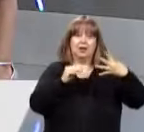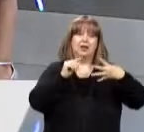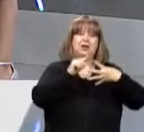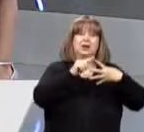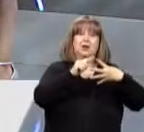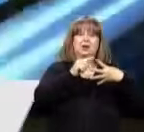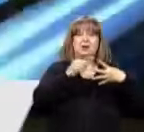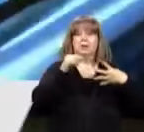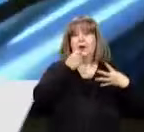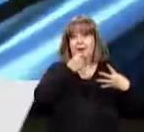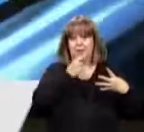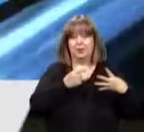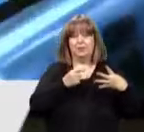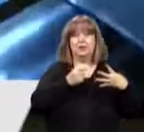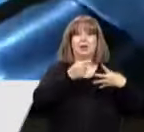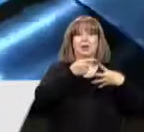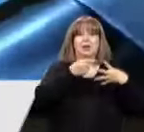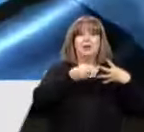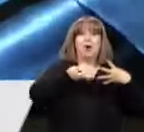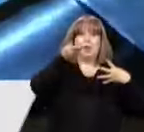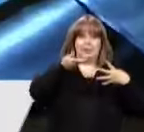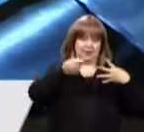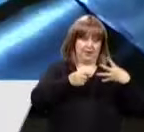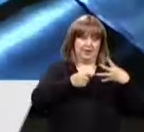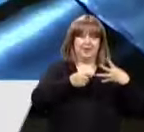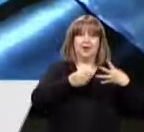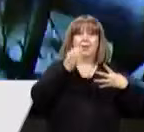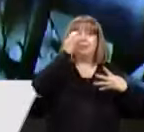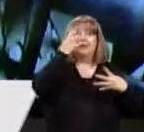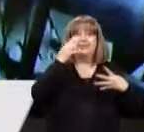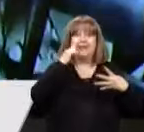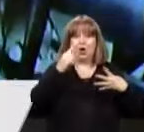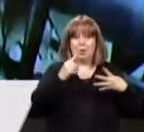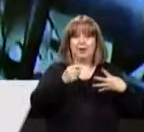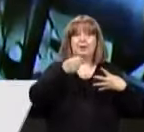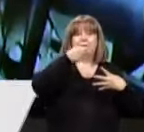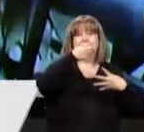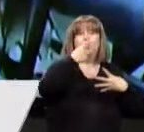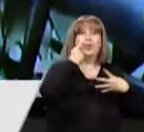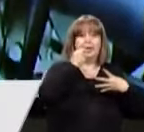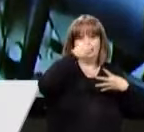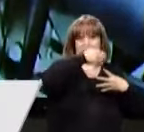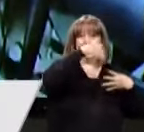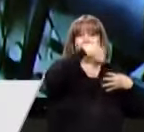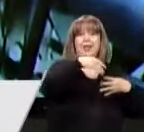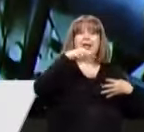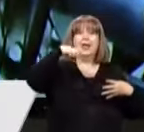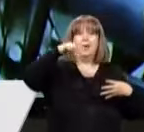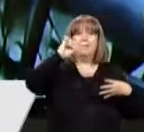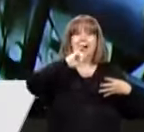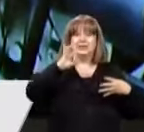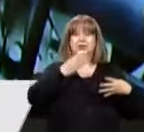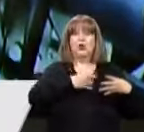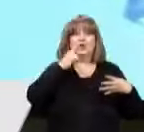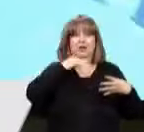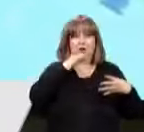entonces suponete que aumenta la tasa del plazo fijo como ha estado aumentando durante todo el 2022 Cuando vos seas digamos fijás un el plazo fijo